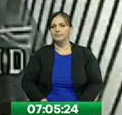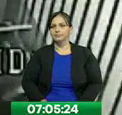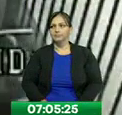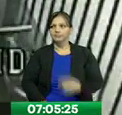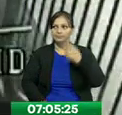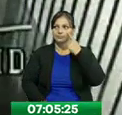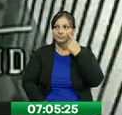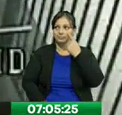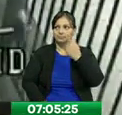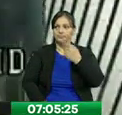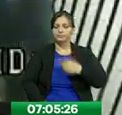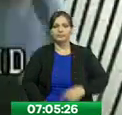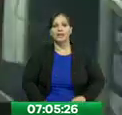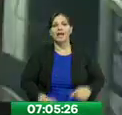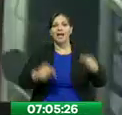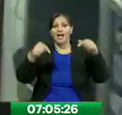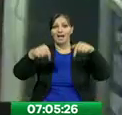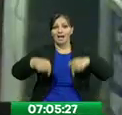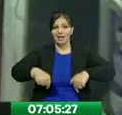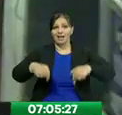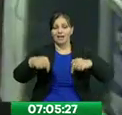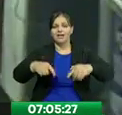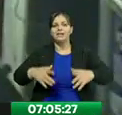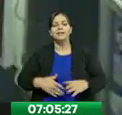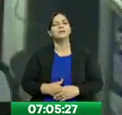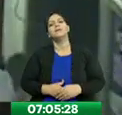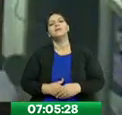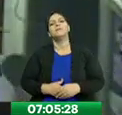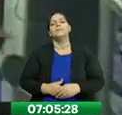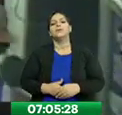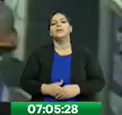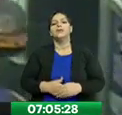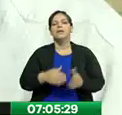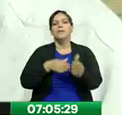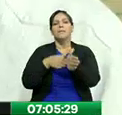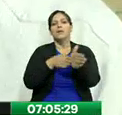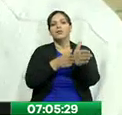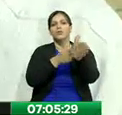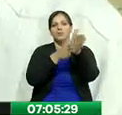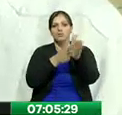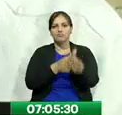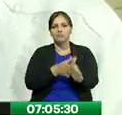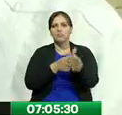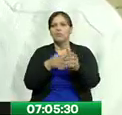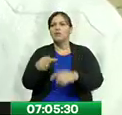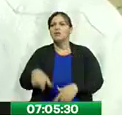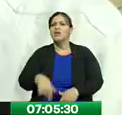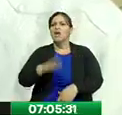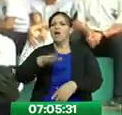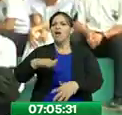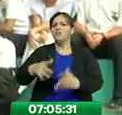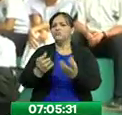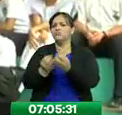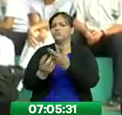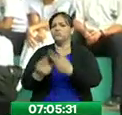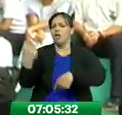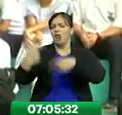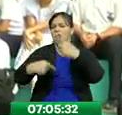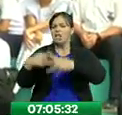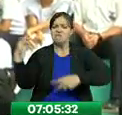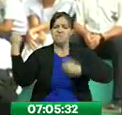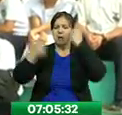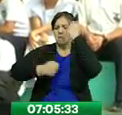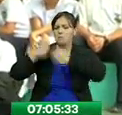estudiantes. Estudiantes que se agredían unos a otros, estudiantes que se arriesgaban la vida para no pagar el pasaje. Es el quinto